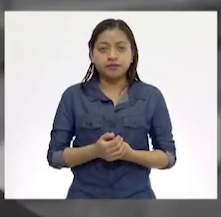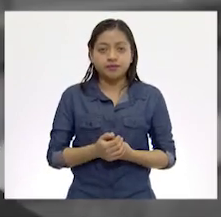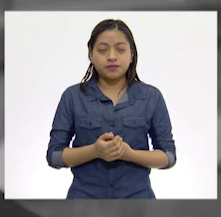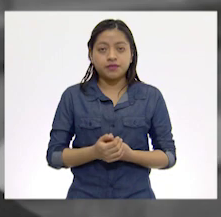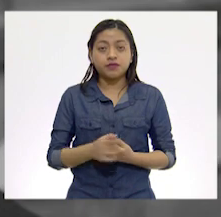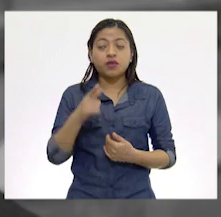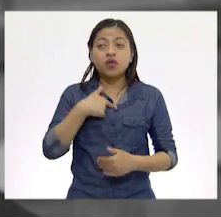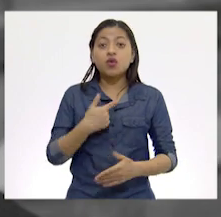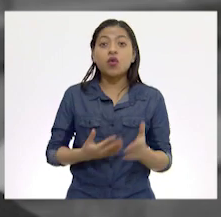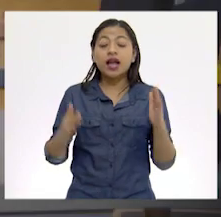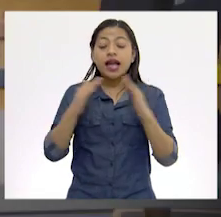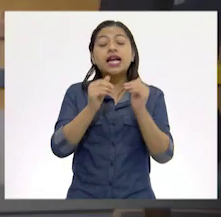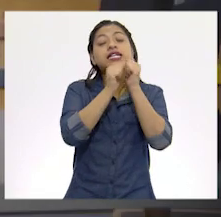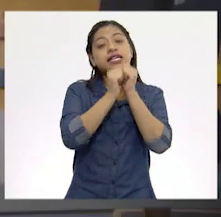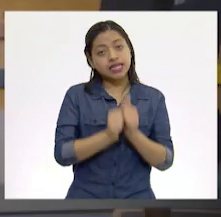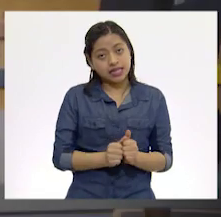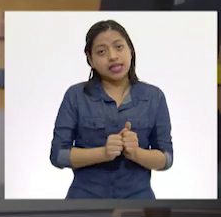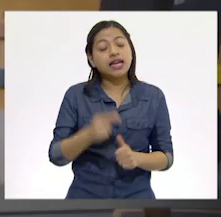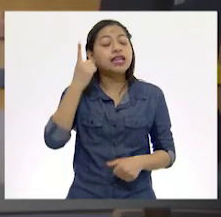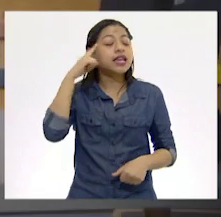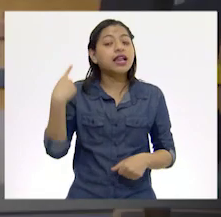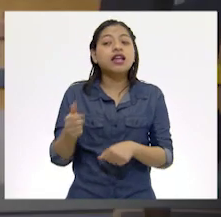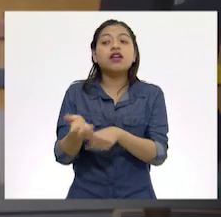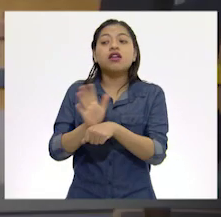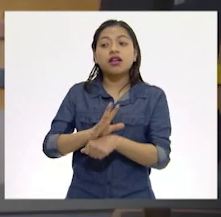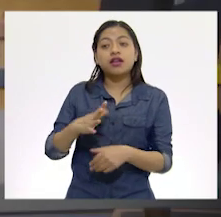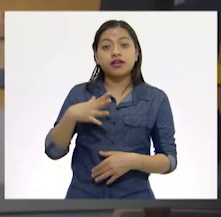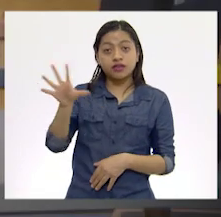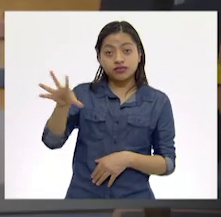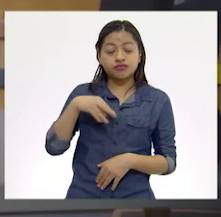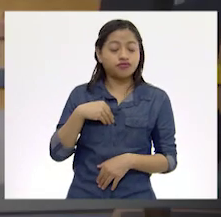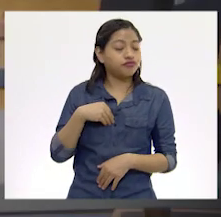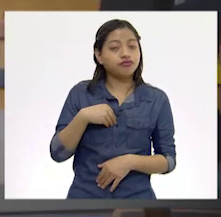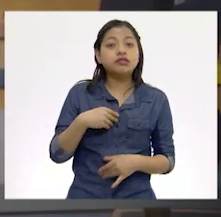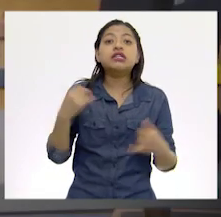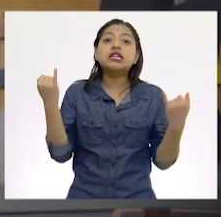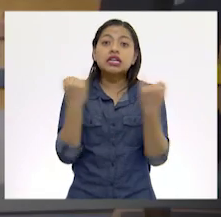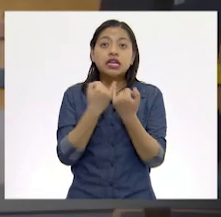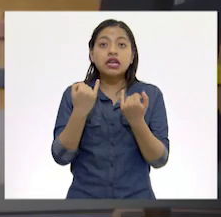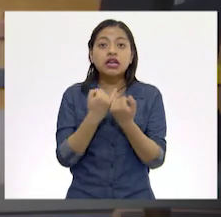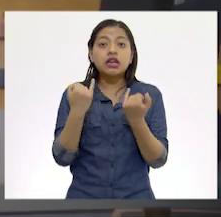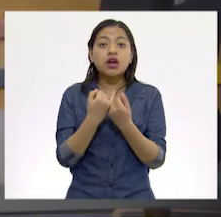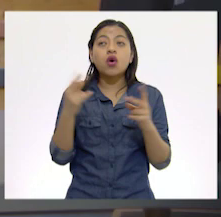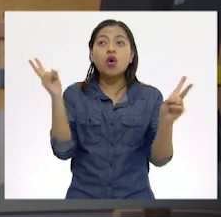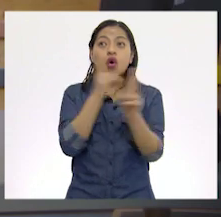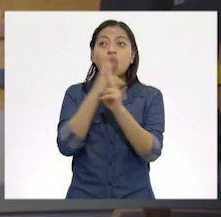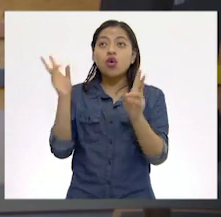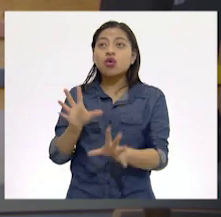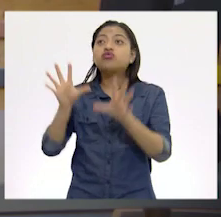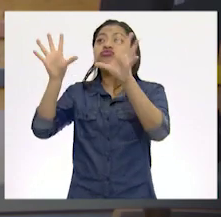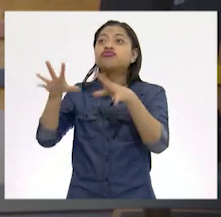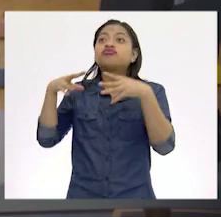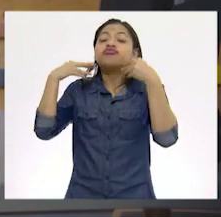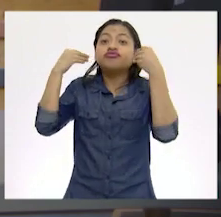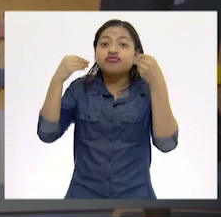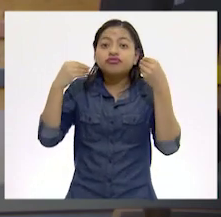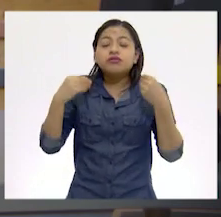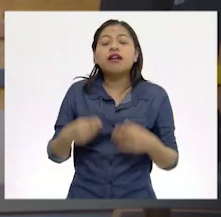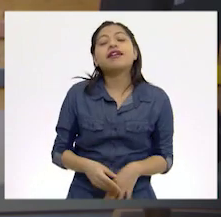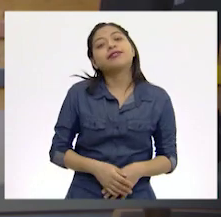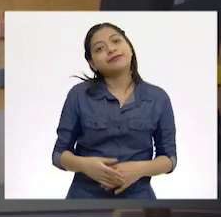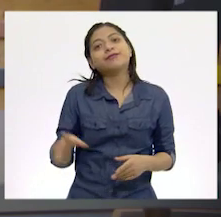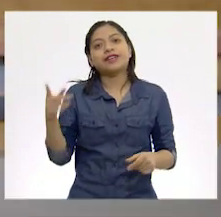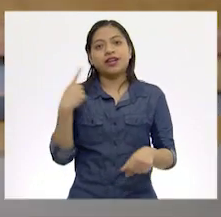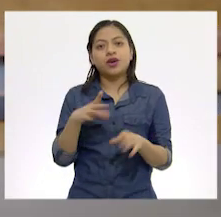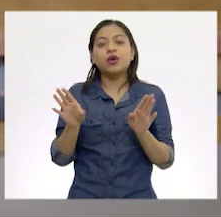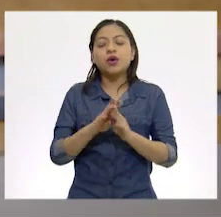el coronavirus. Ni tampoco oler el viento, porque tiene mucho